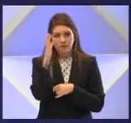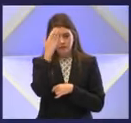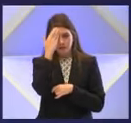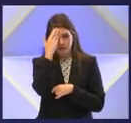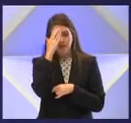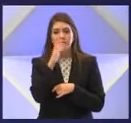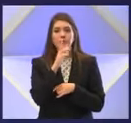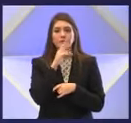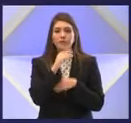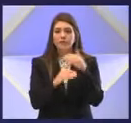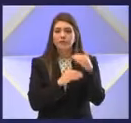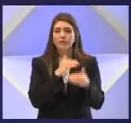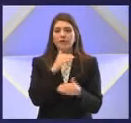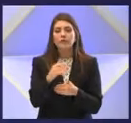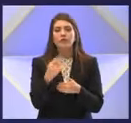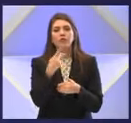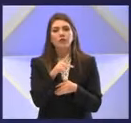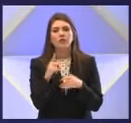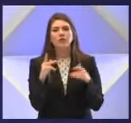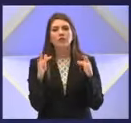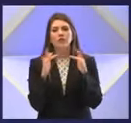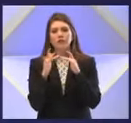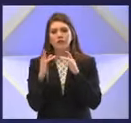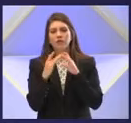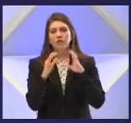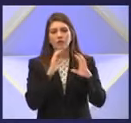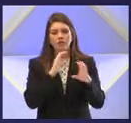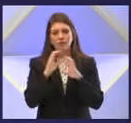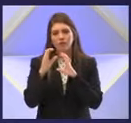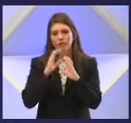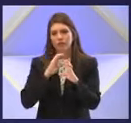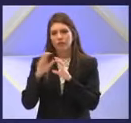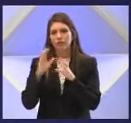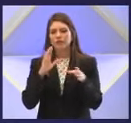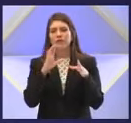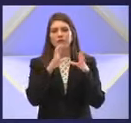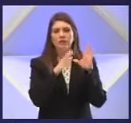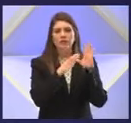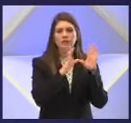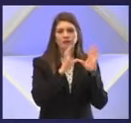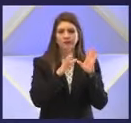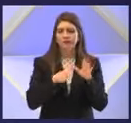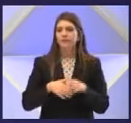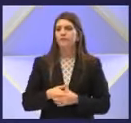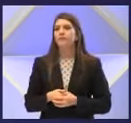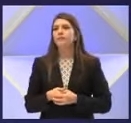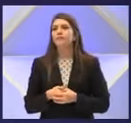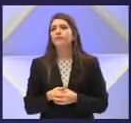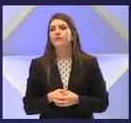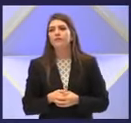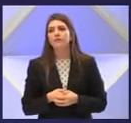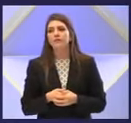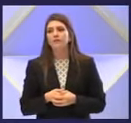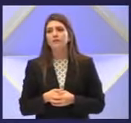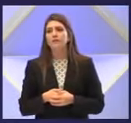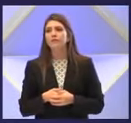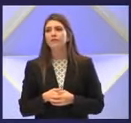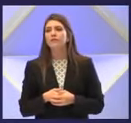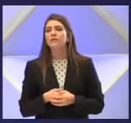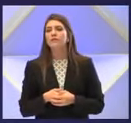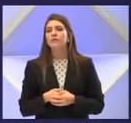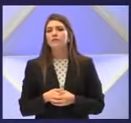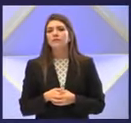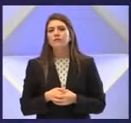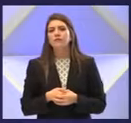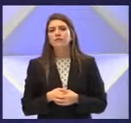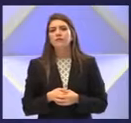avance en las comunicaciones satelitales el problema de el indicador